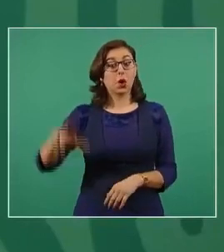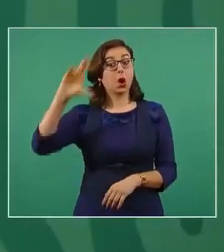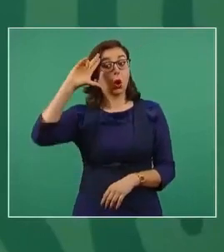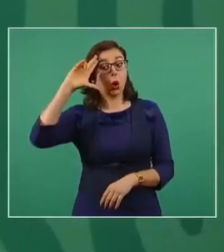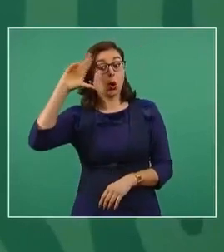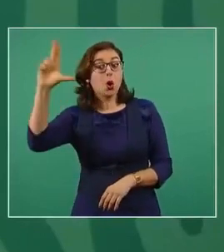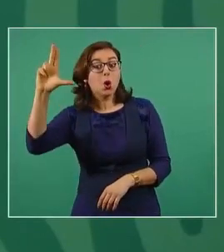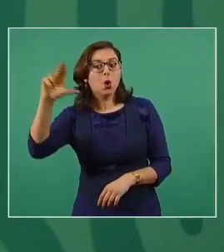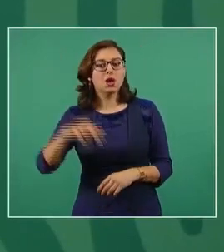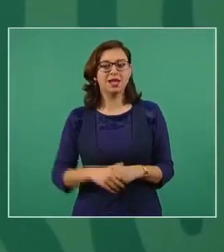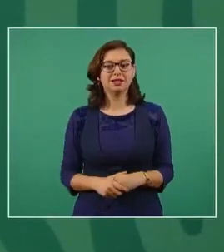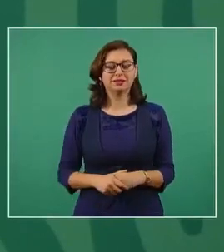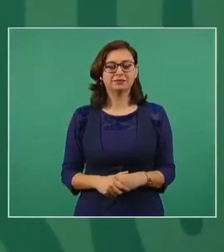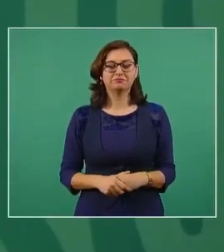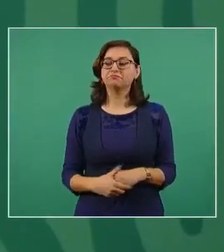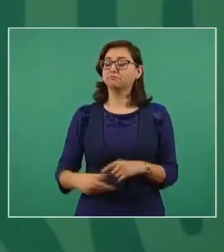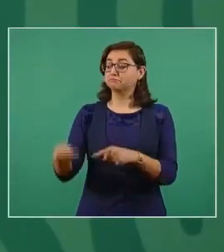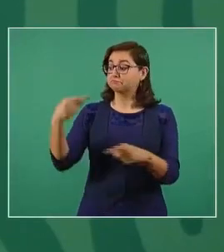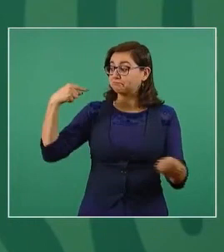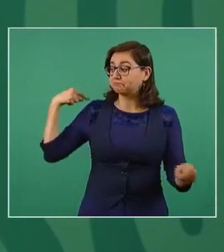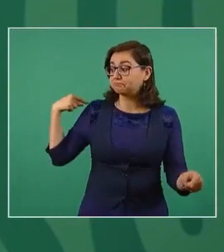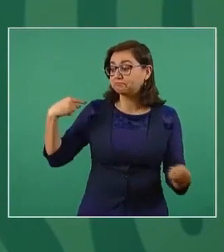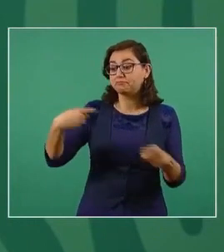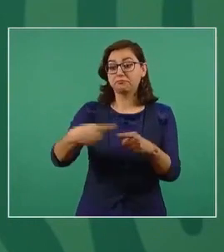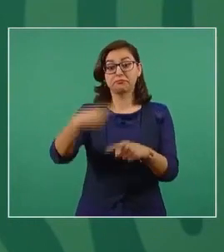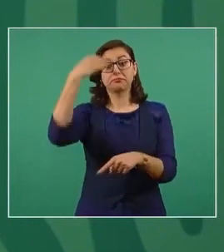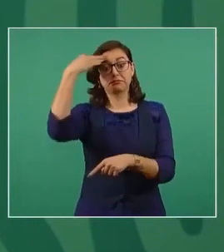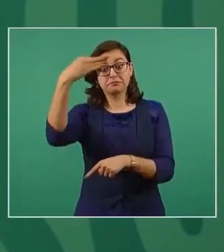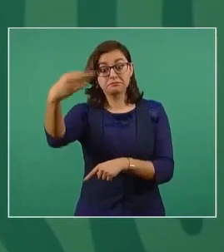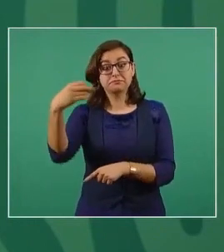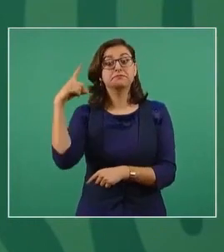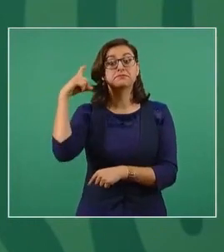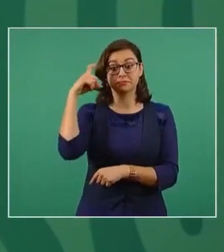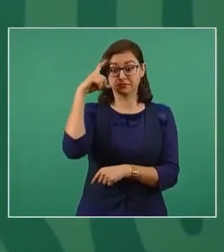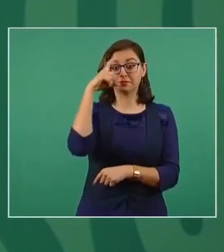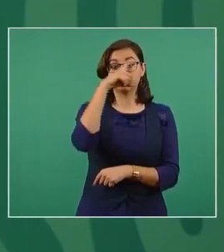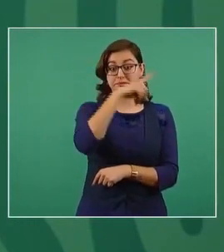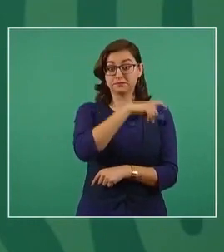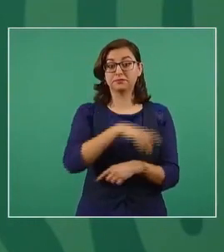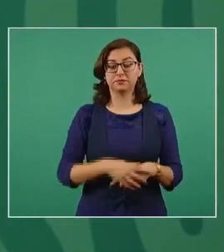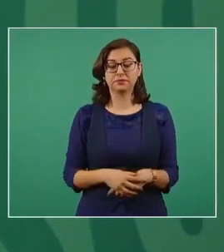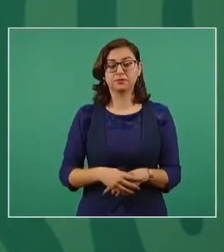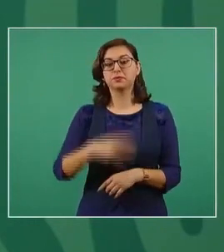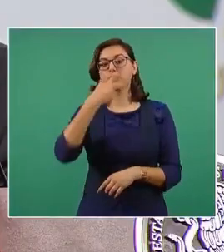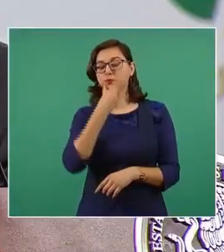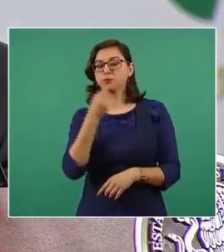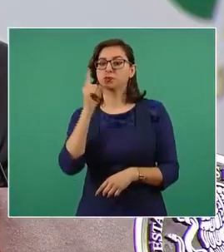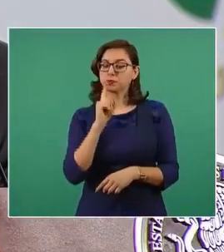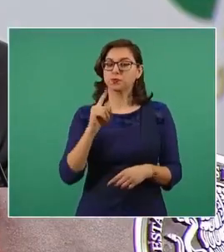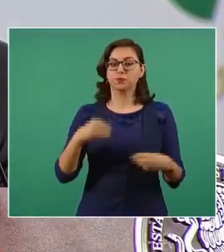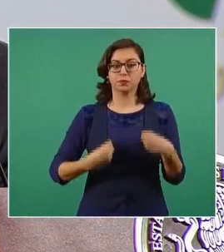Sabemos que los últimos meses han sido complicados para las y los